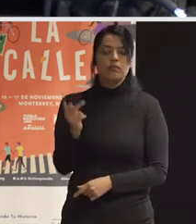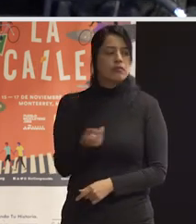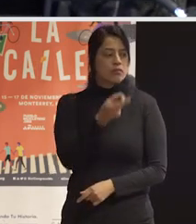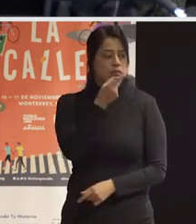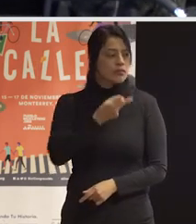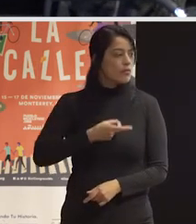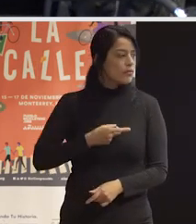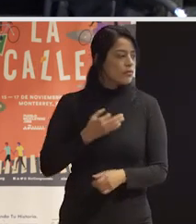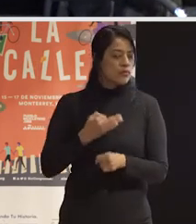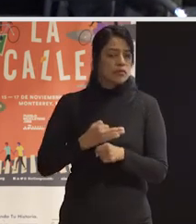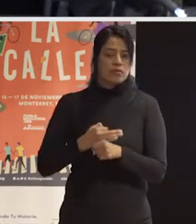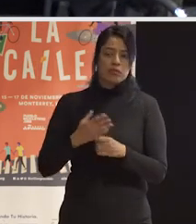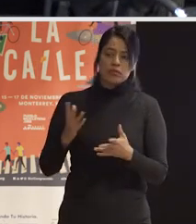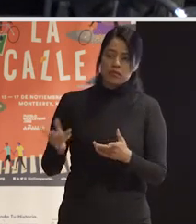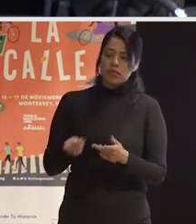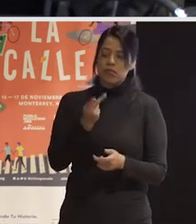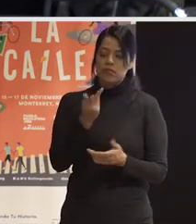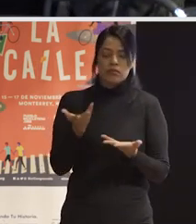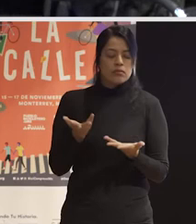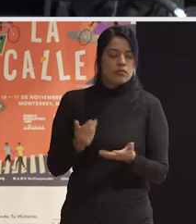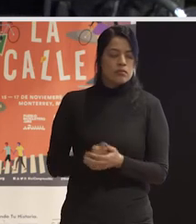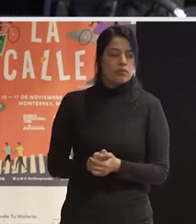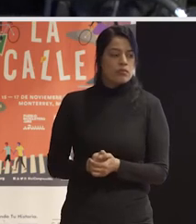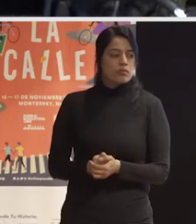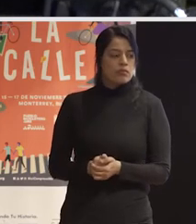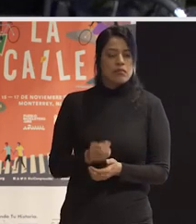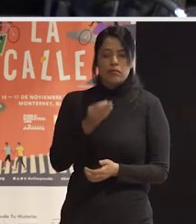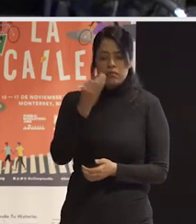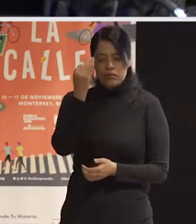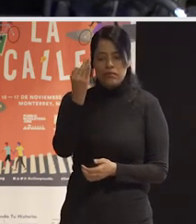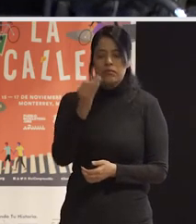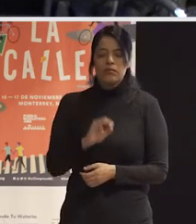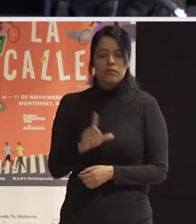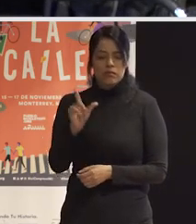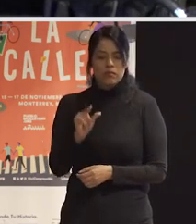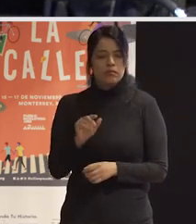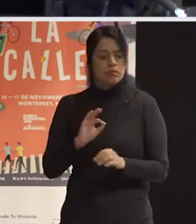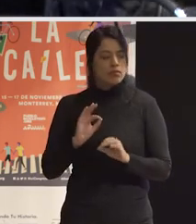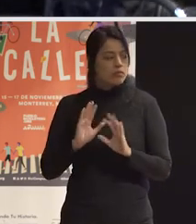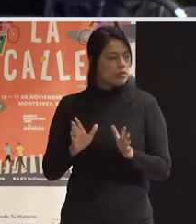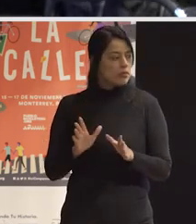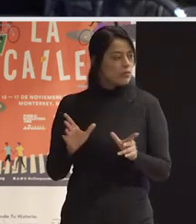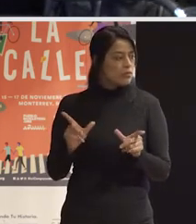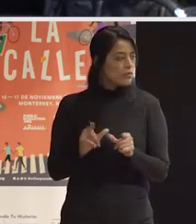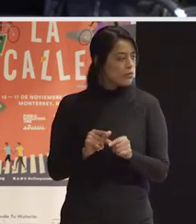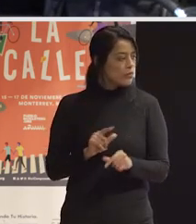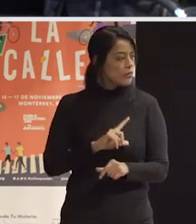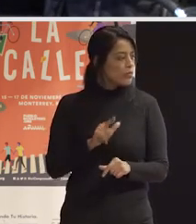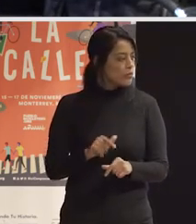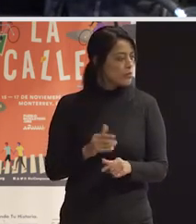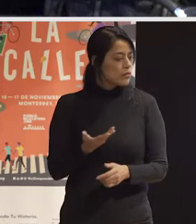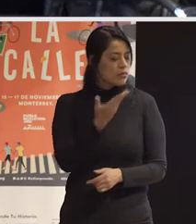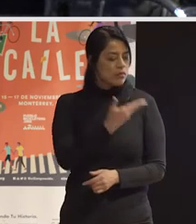gente que quiere hacer ahorita o pregunta o comentario podemos tomar un tiempito para eso pero luego lo cerramos y luego vamos a